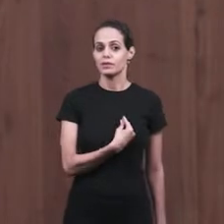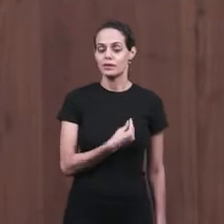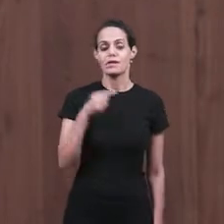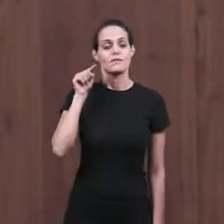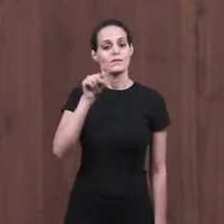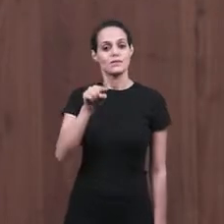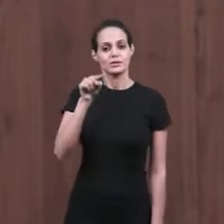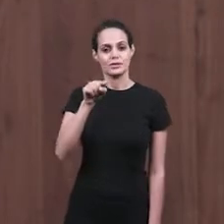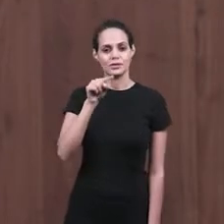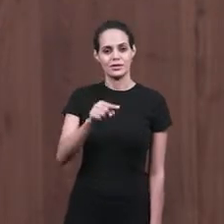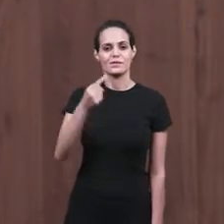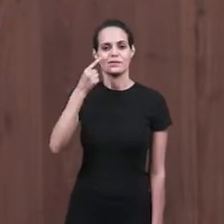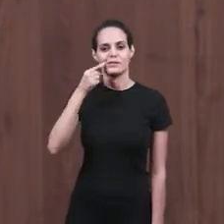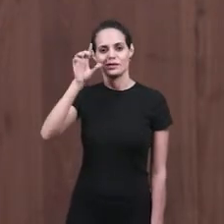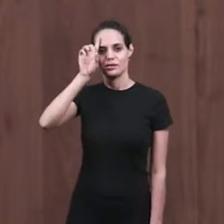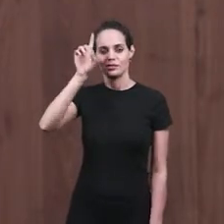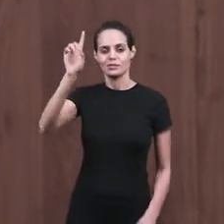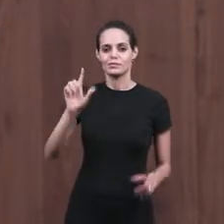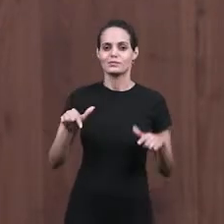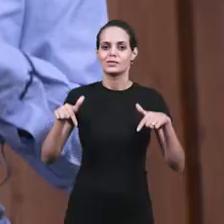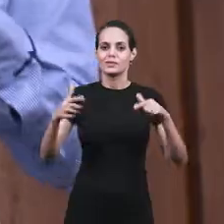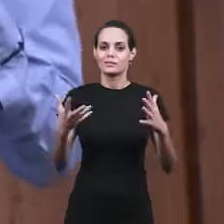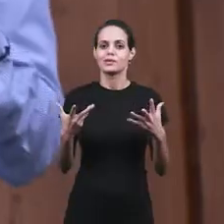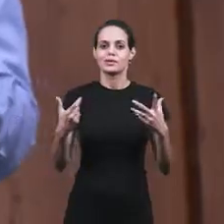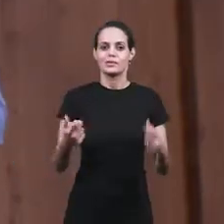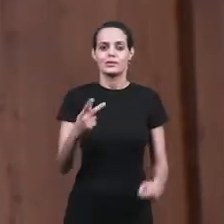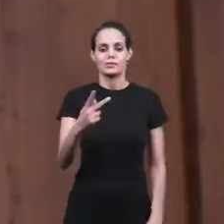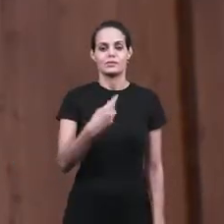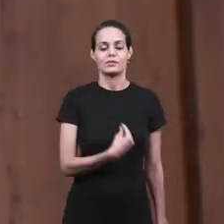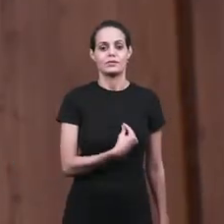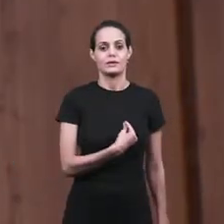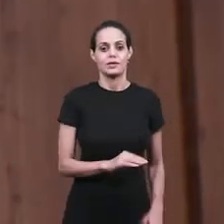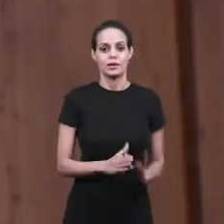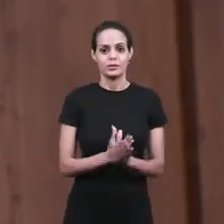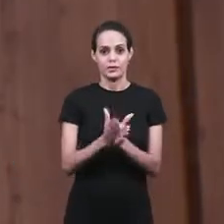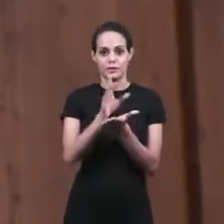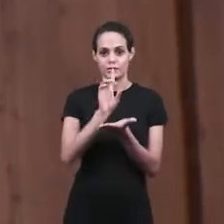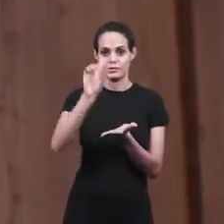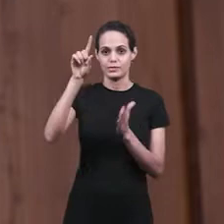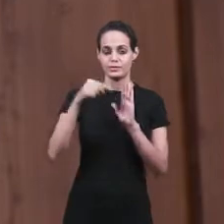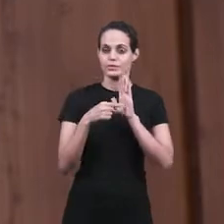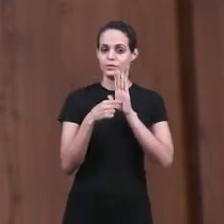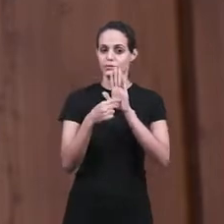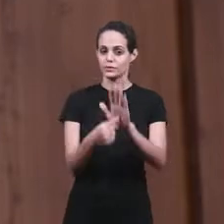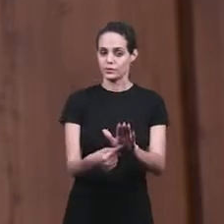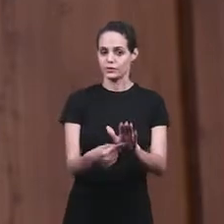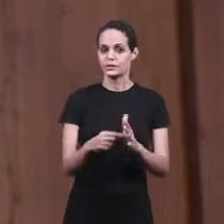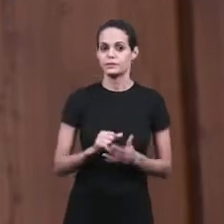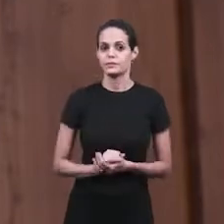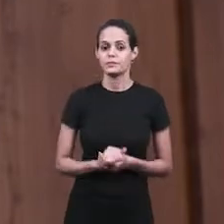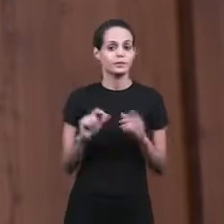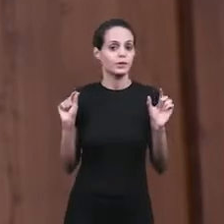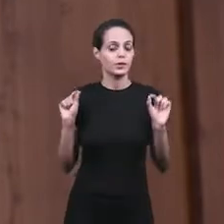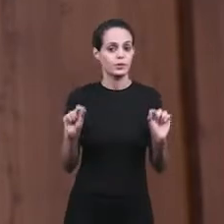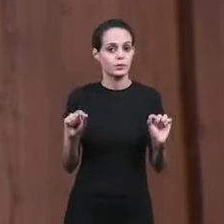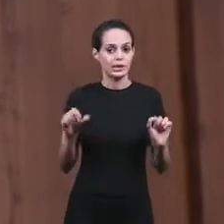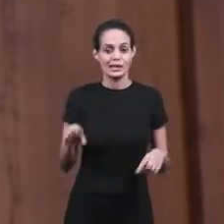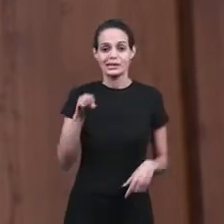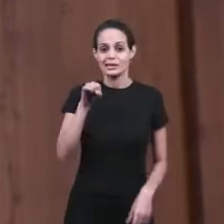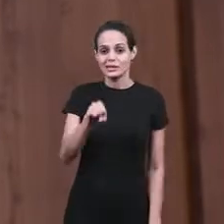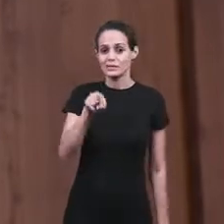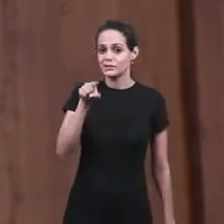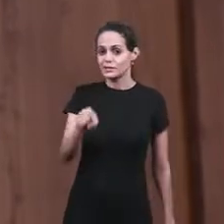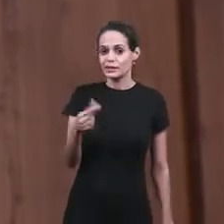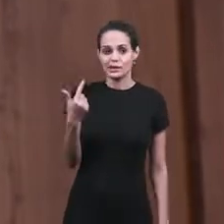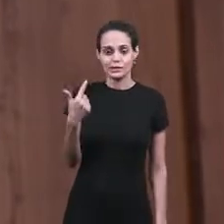a Dios maravillas en tu vivir. La palabra de Dios dice que sin santificación nadie verá a